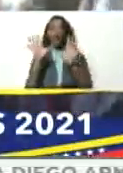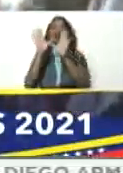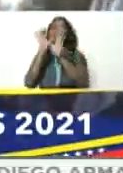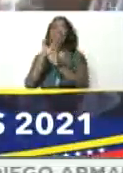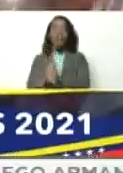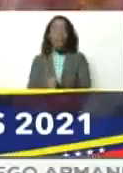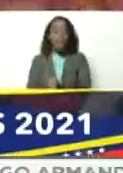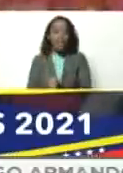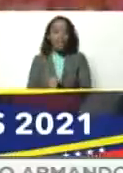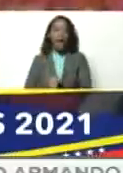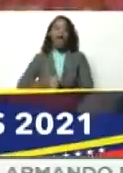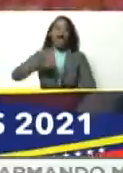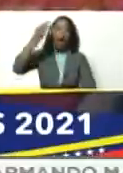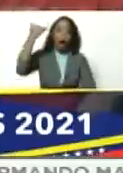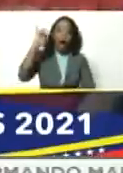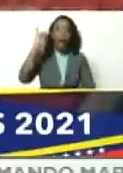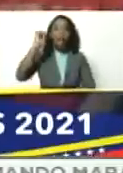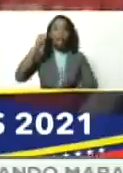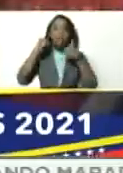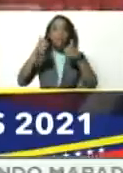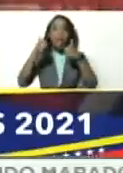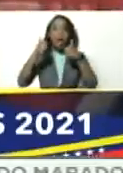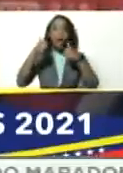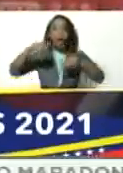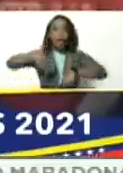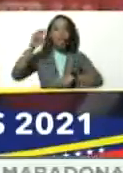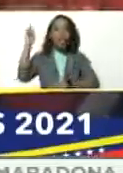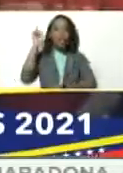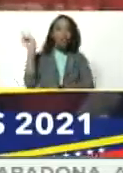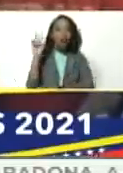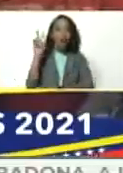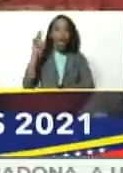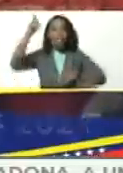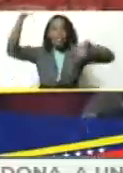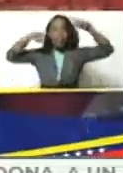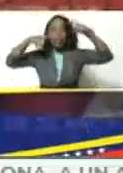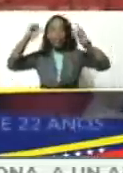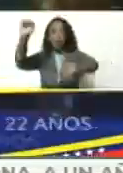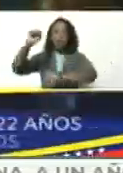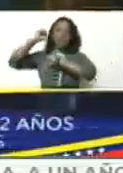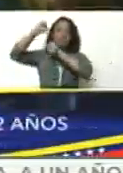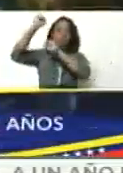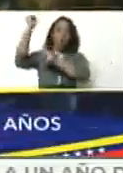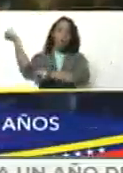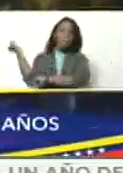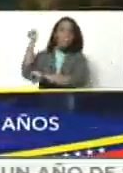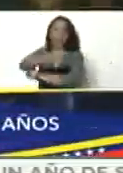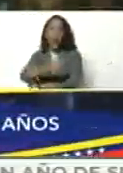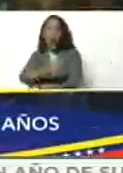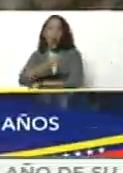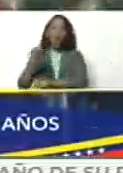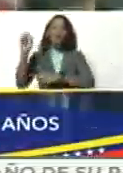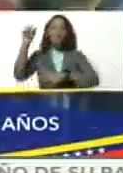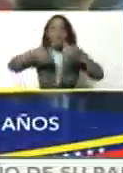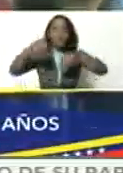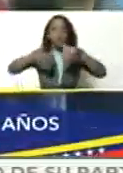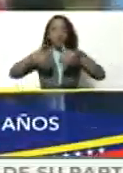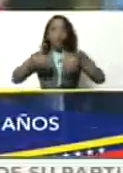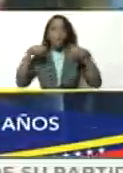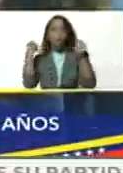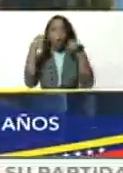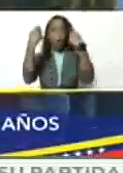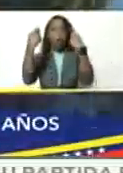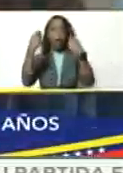confiables, justas, seguras y libres en Venezuela, y el chavismo arrasó en las elecciones con el voto popular, lo